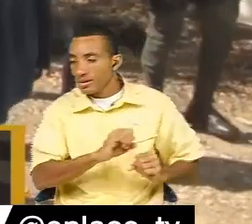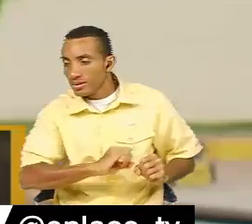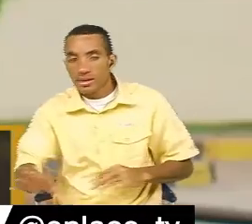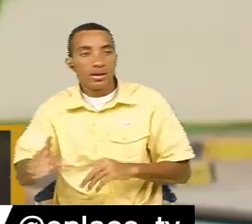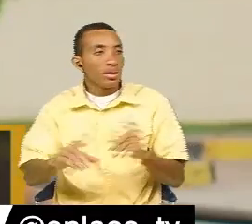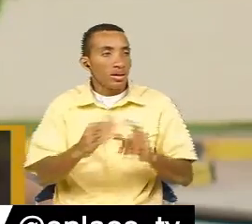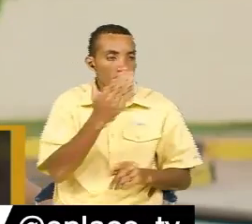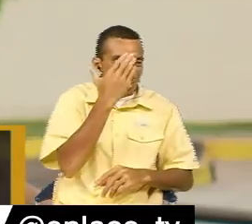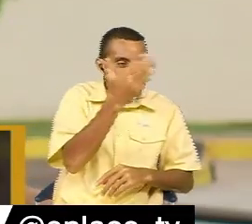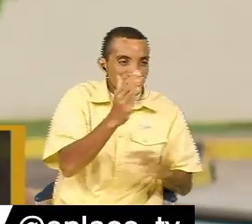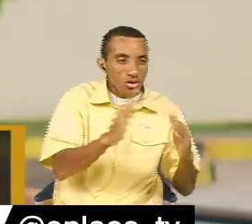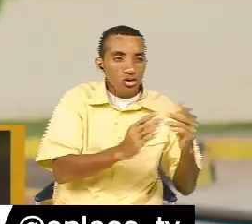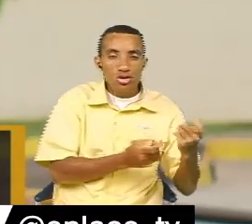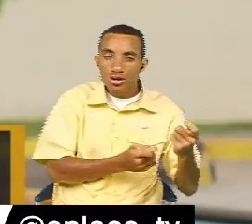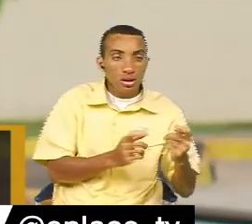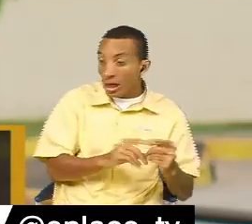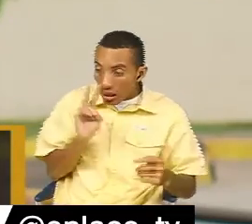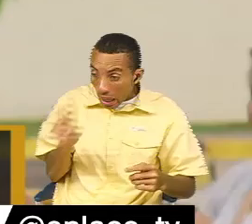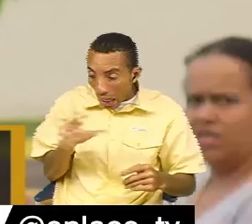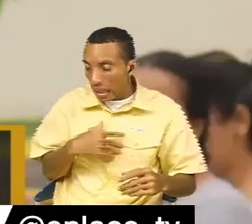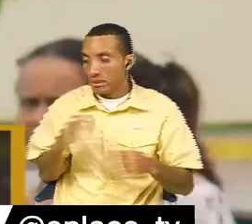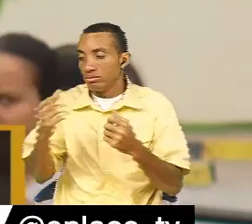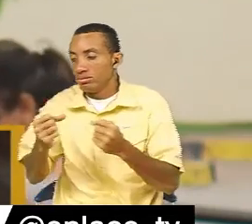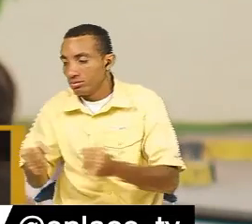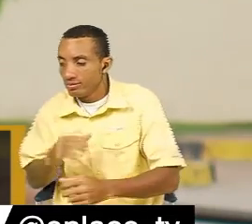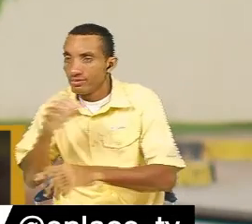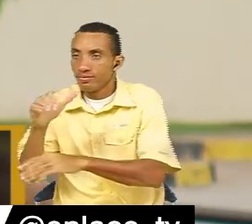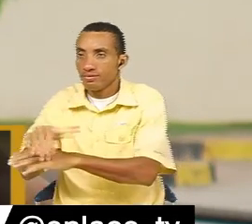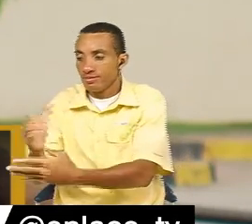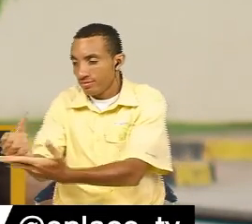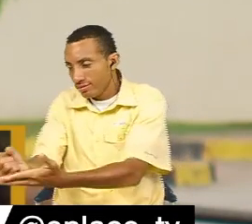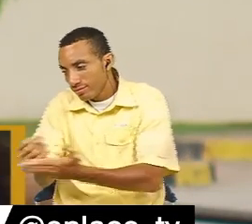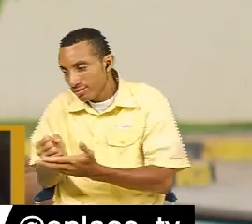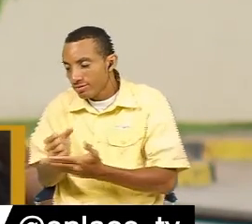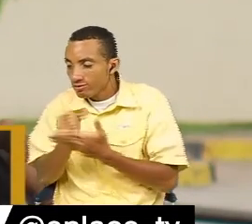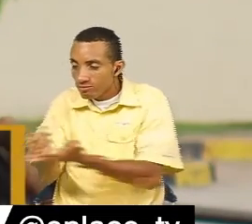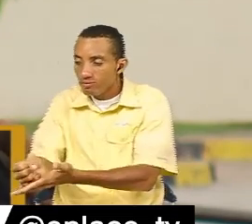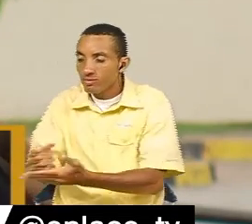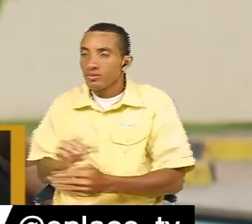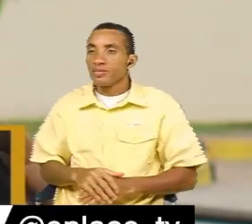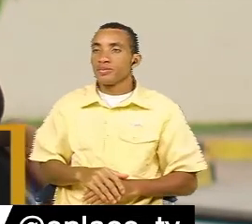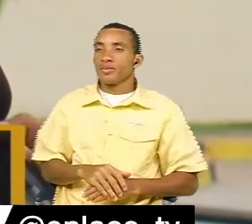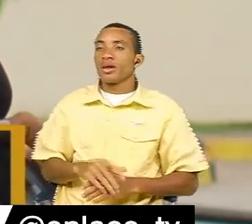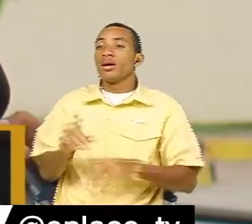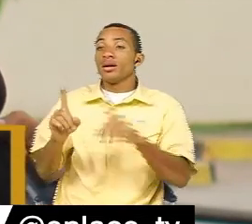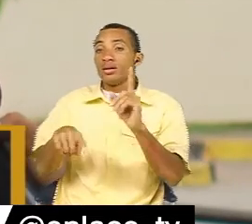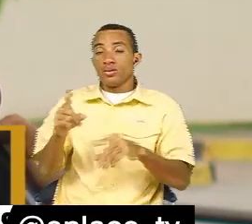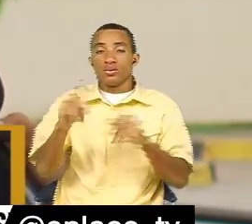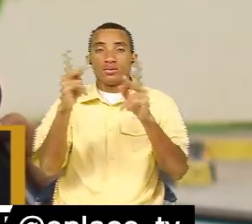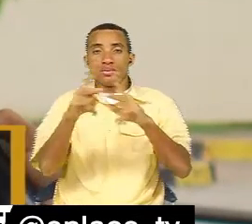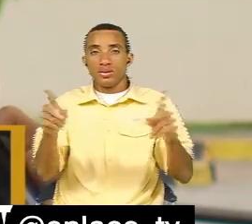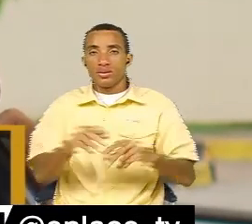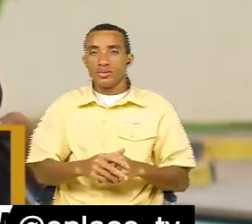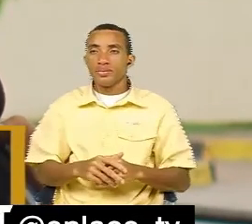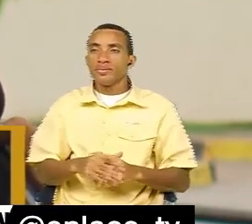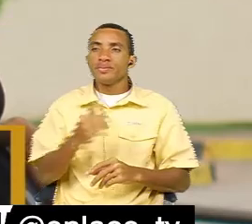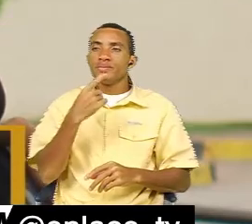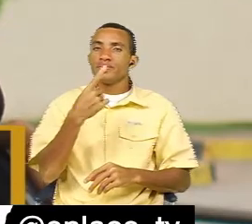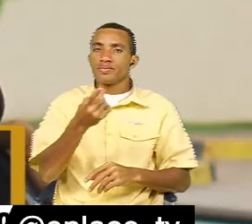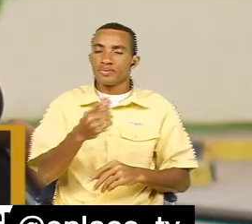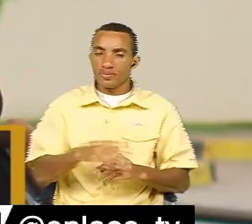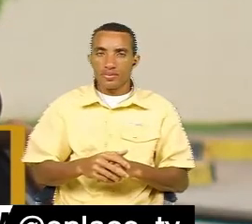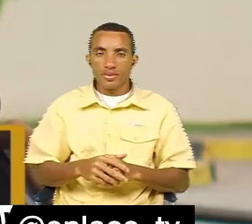vecinos. El joven trabajador de Nalco nos informa que en todo momento las personas que lo abordaron le manifestaban que era